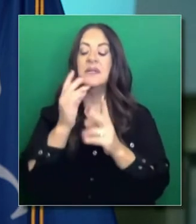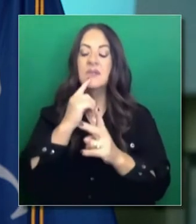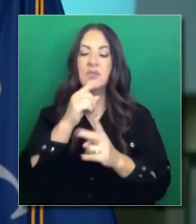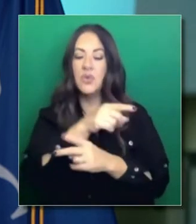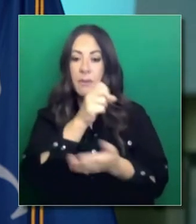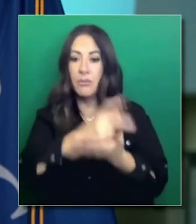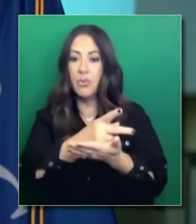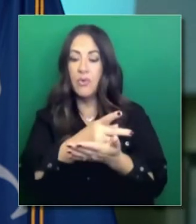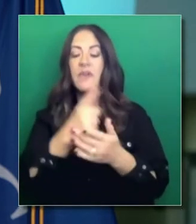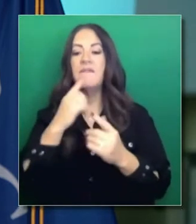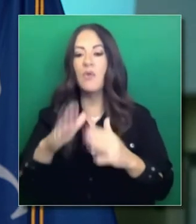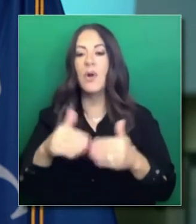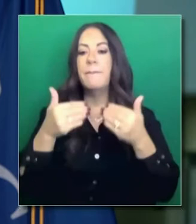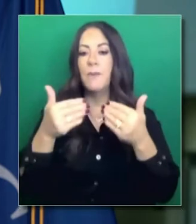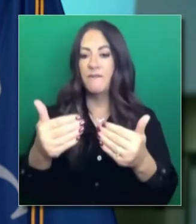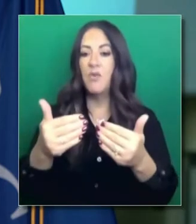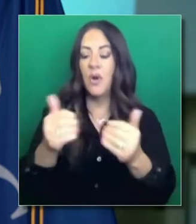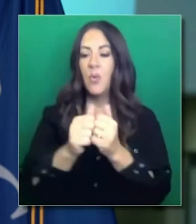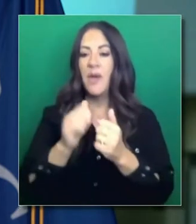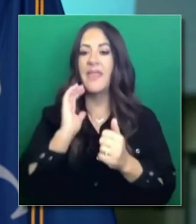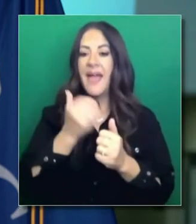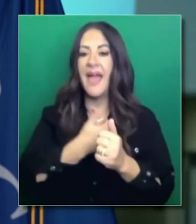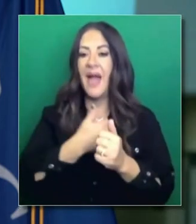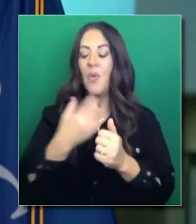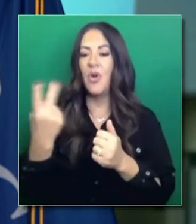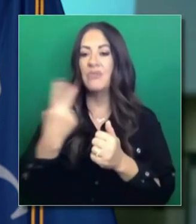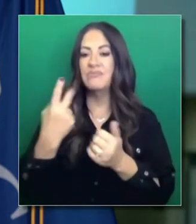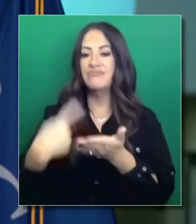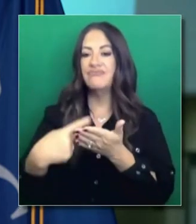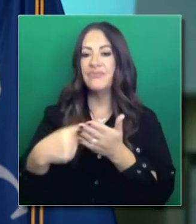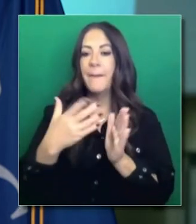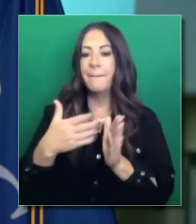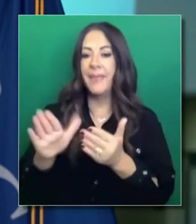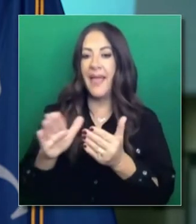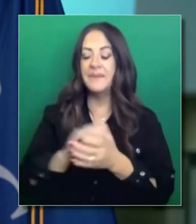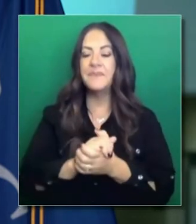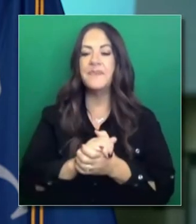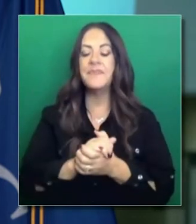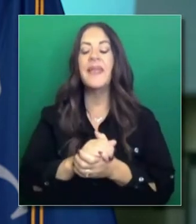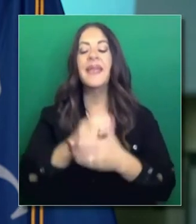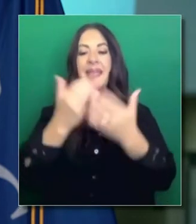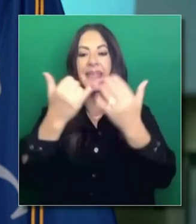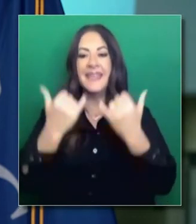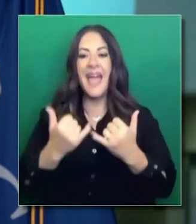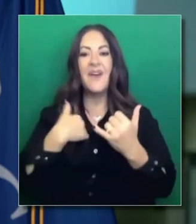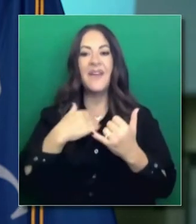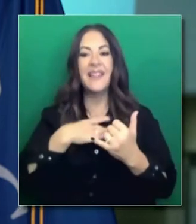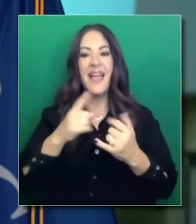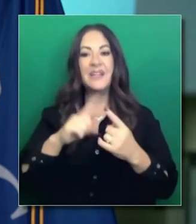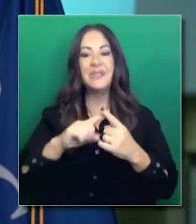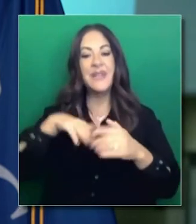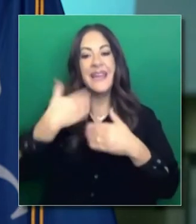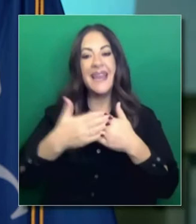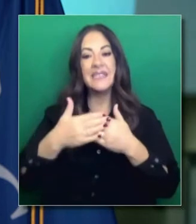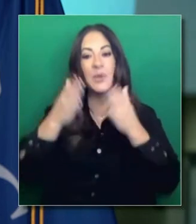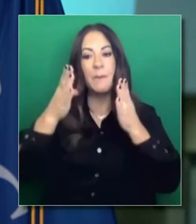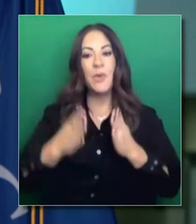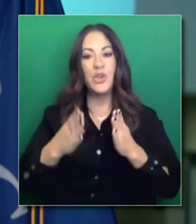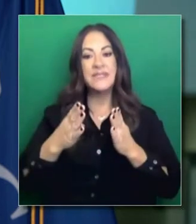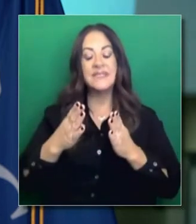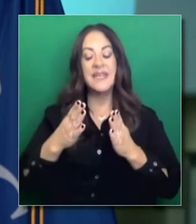para seguir adelante con este plan. Y con esto en mente, ahora quiero presentarles a Linda